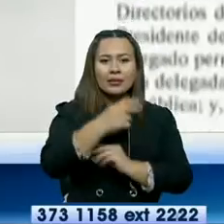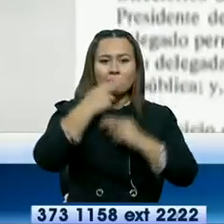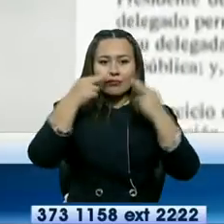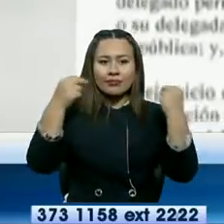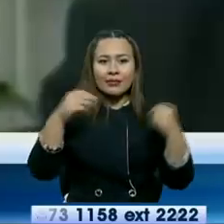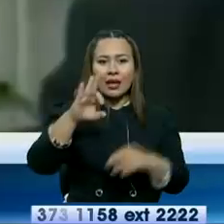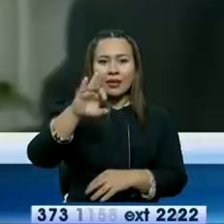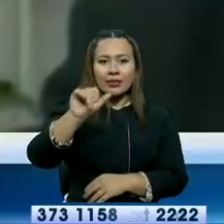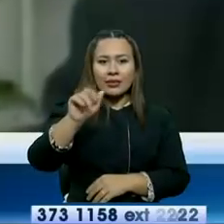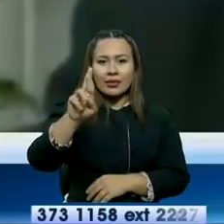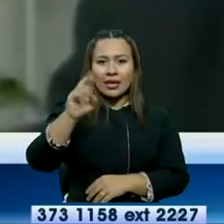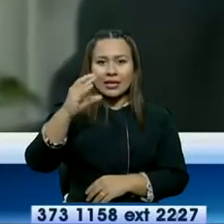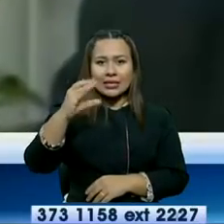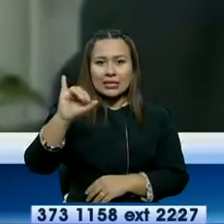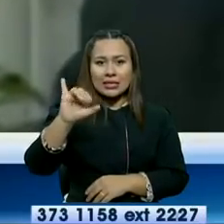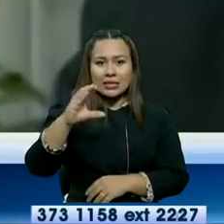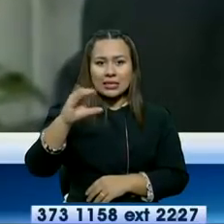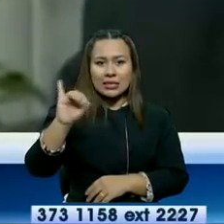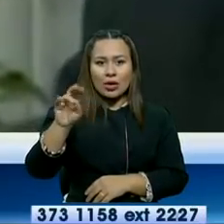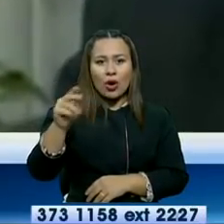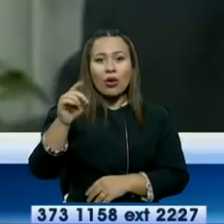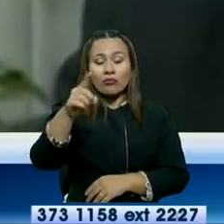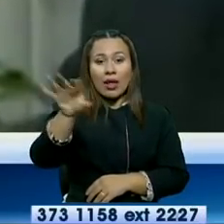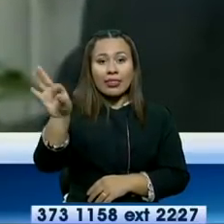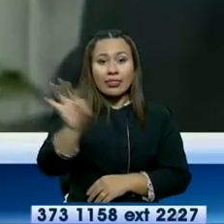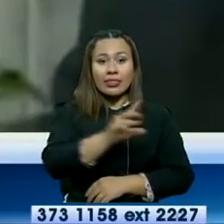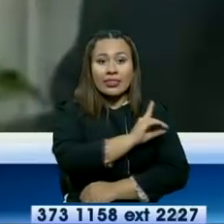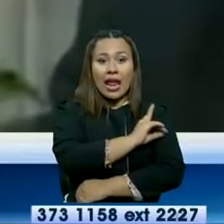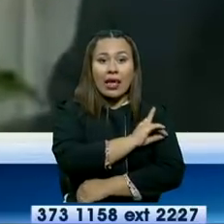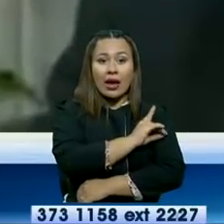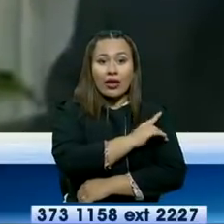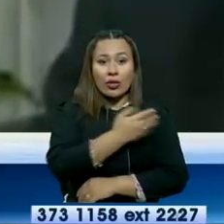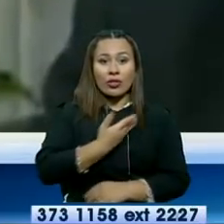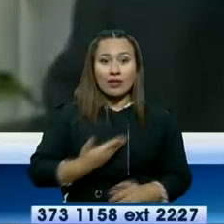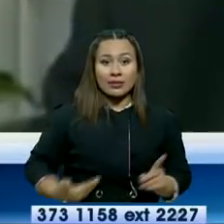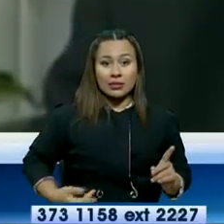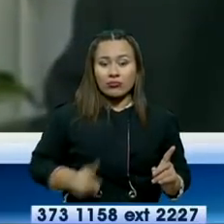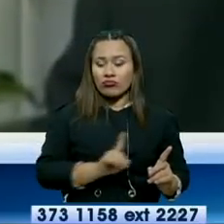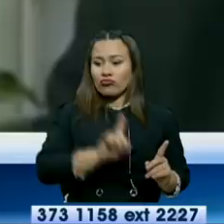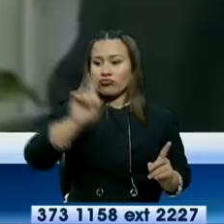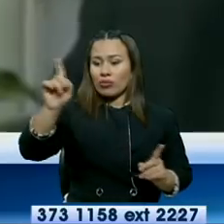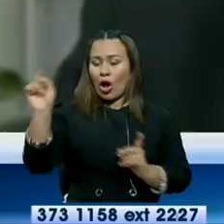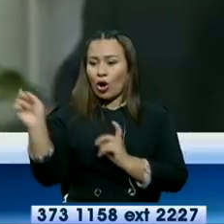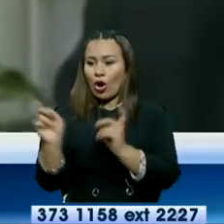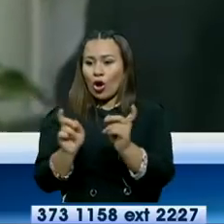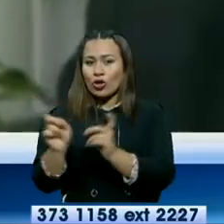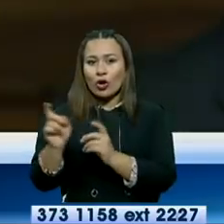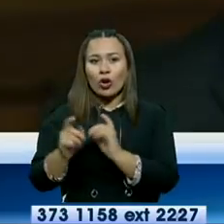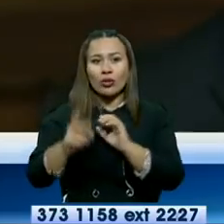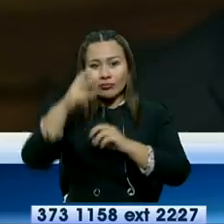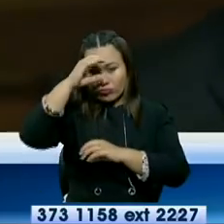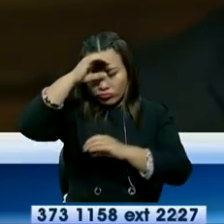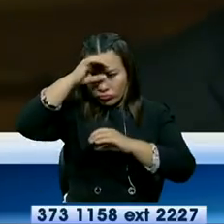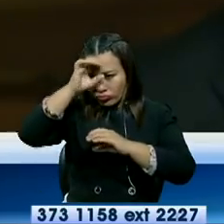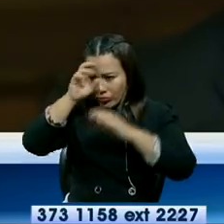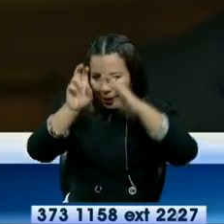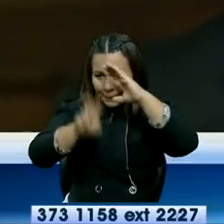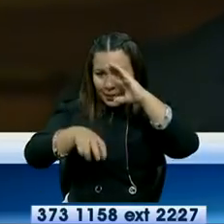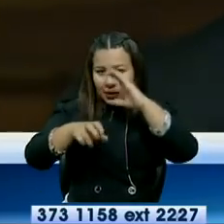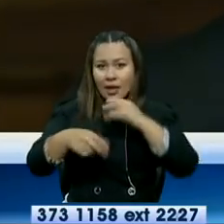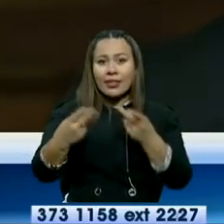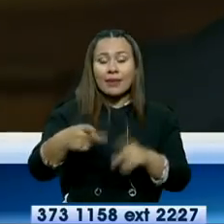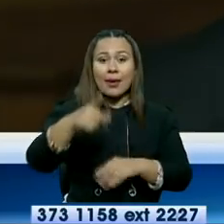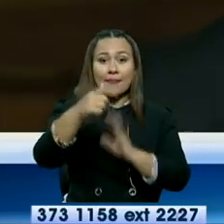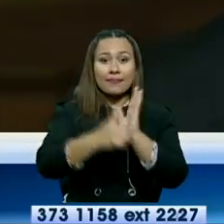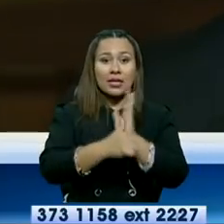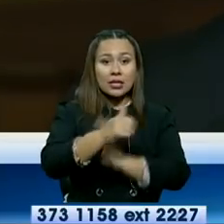Tarcisio Granizo como el delegado de la presidencia ante el directorio de la Agencia de Regulación y Control Minero. Asimismo, el ministro de